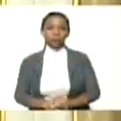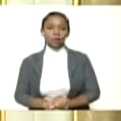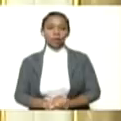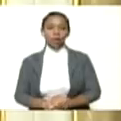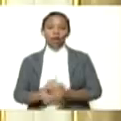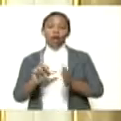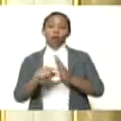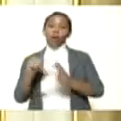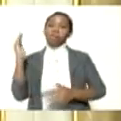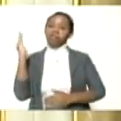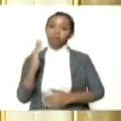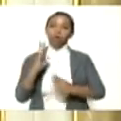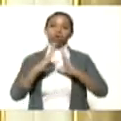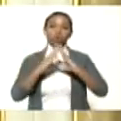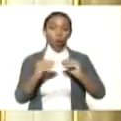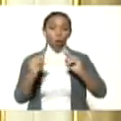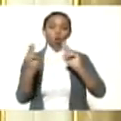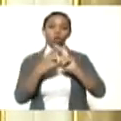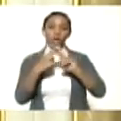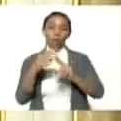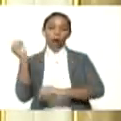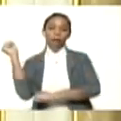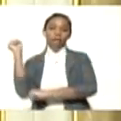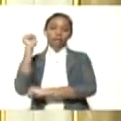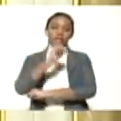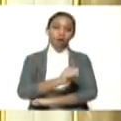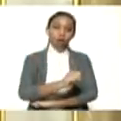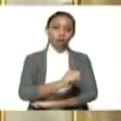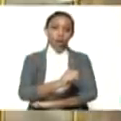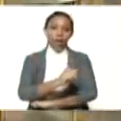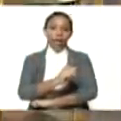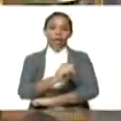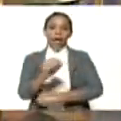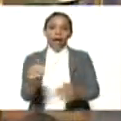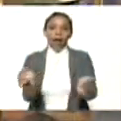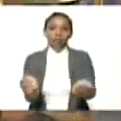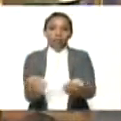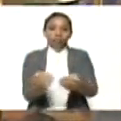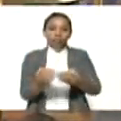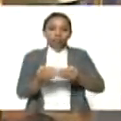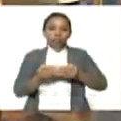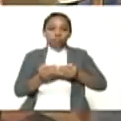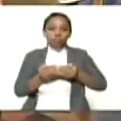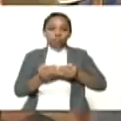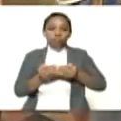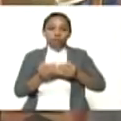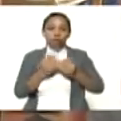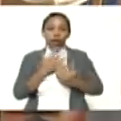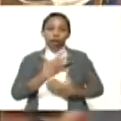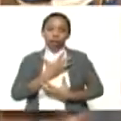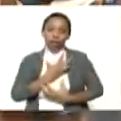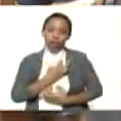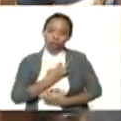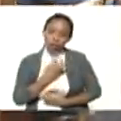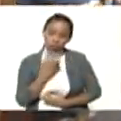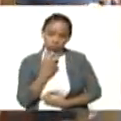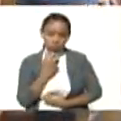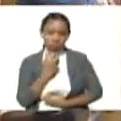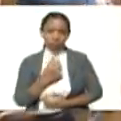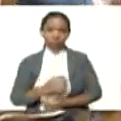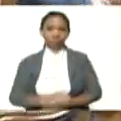Luego vino, como todos conocemos, la derrota, el repliegue, la tristeza.